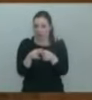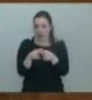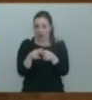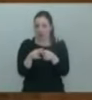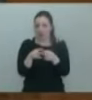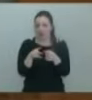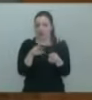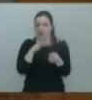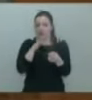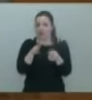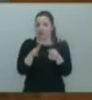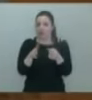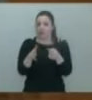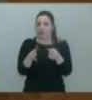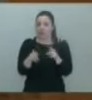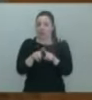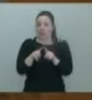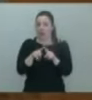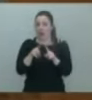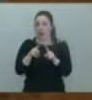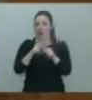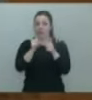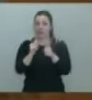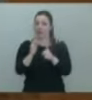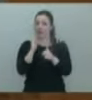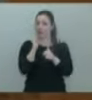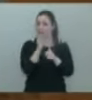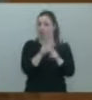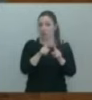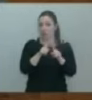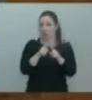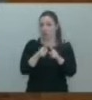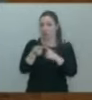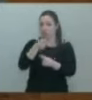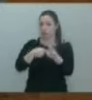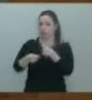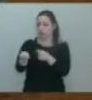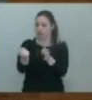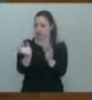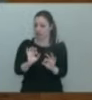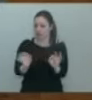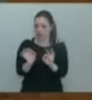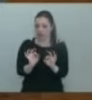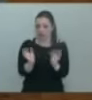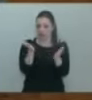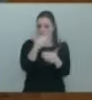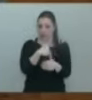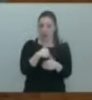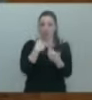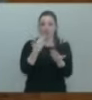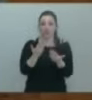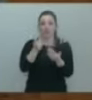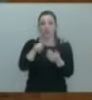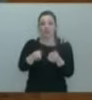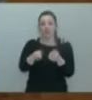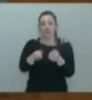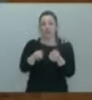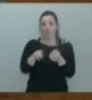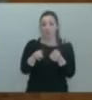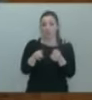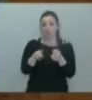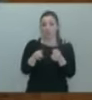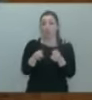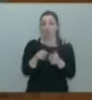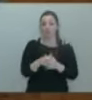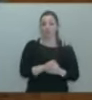realiza en nombre y por cuenta propia de forma directa ninguna actividad comercial y los ingresos que recibe en forma de endeudamiento no pueden tratarse como